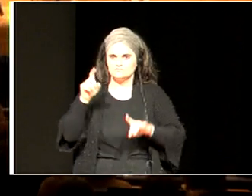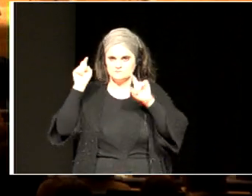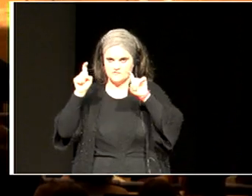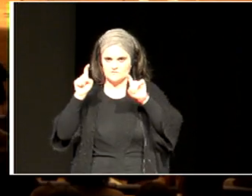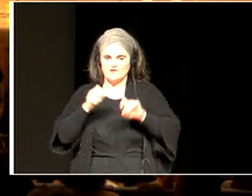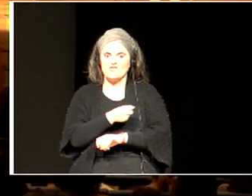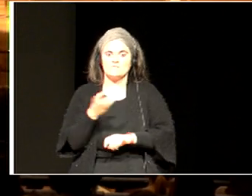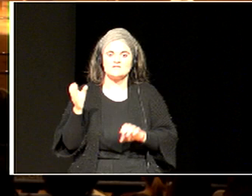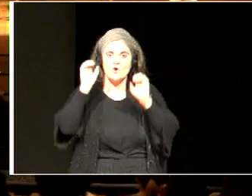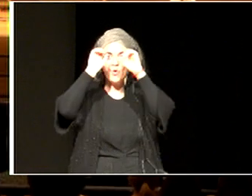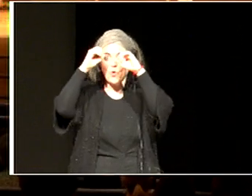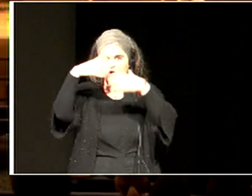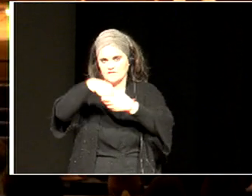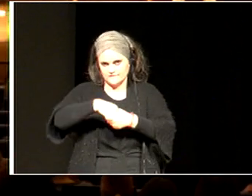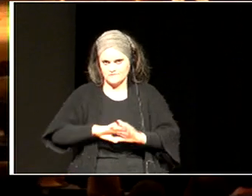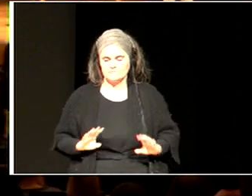google